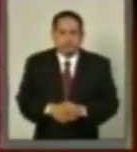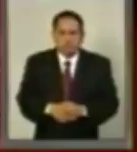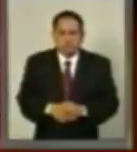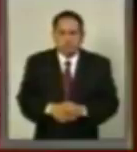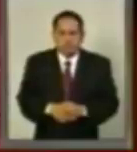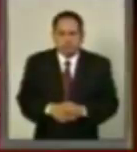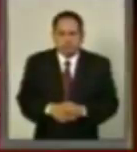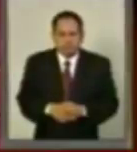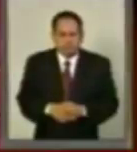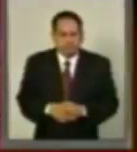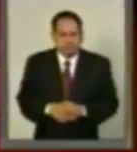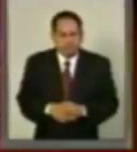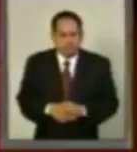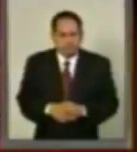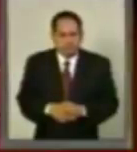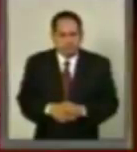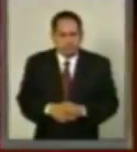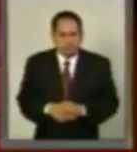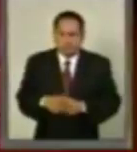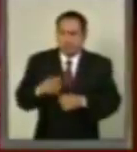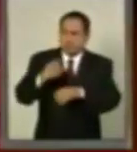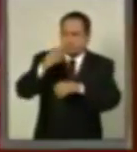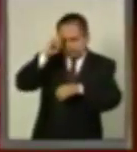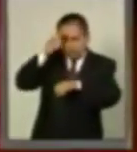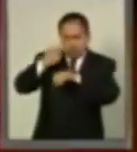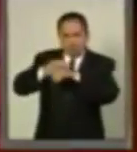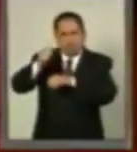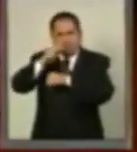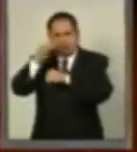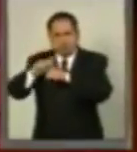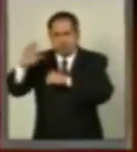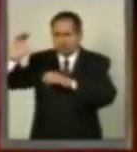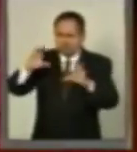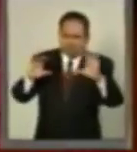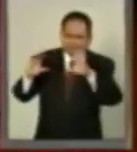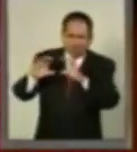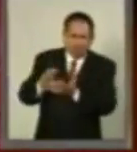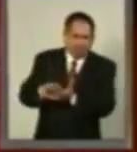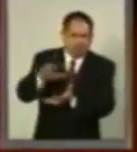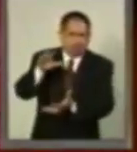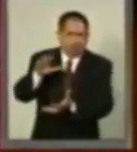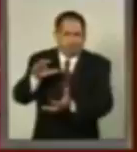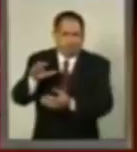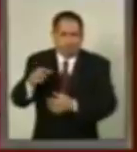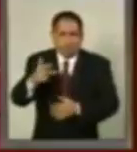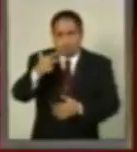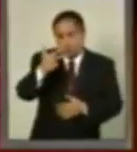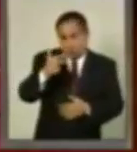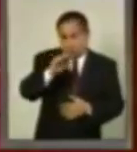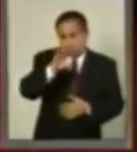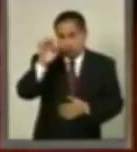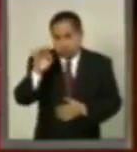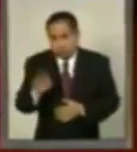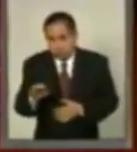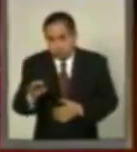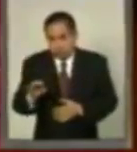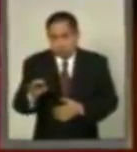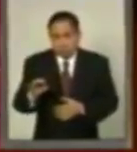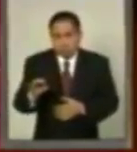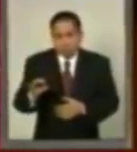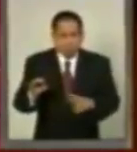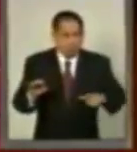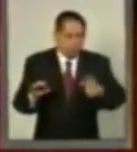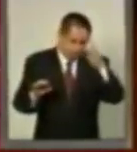lo que viene del extranjero y lo que viene del sector privado un 8% de lo que habrá de poner el